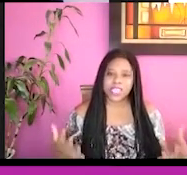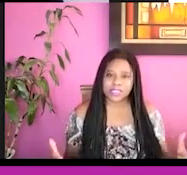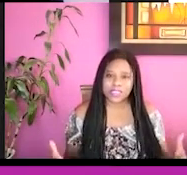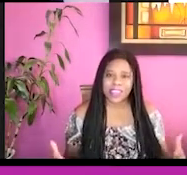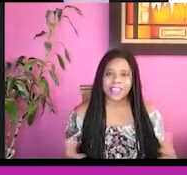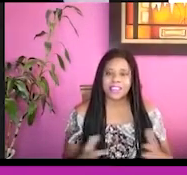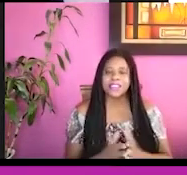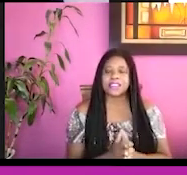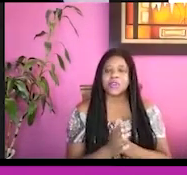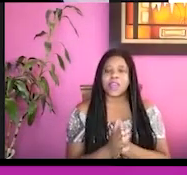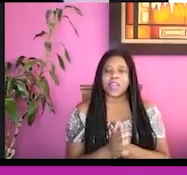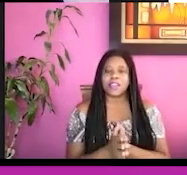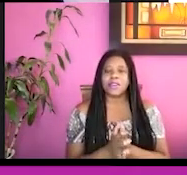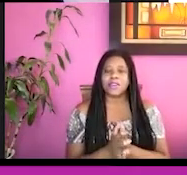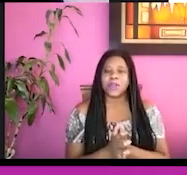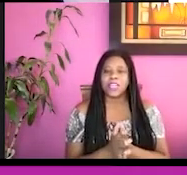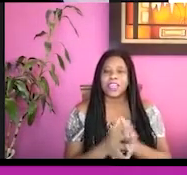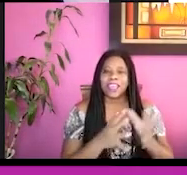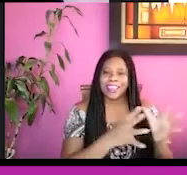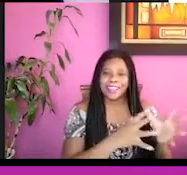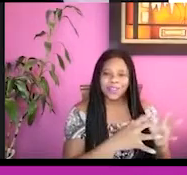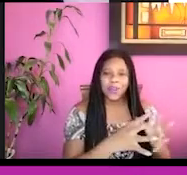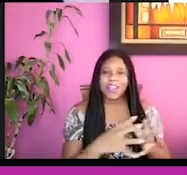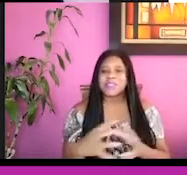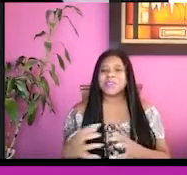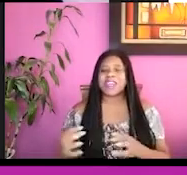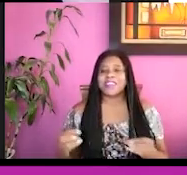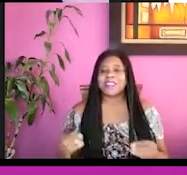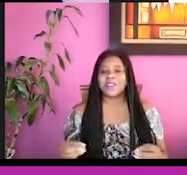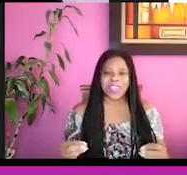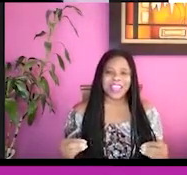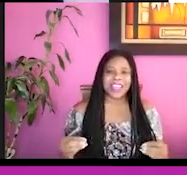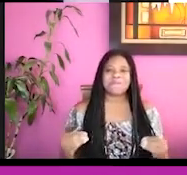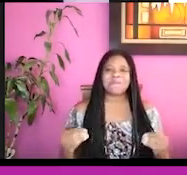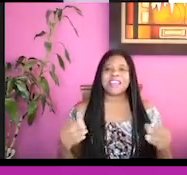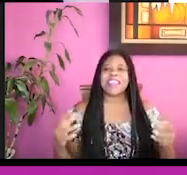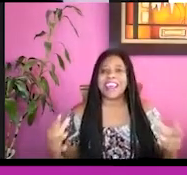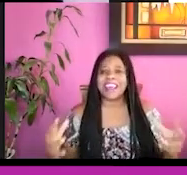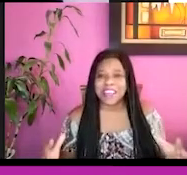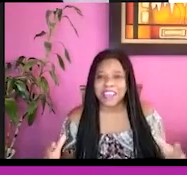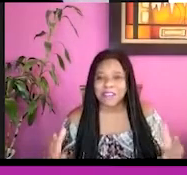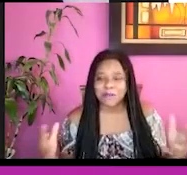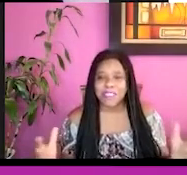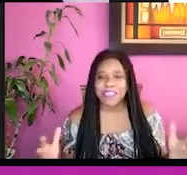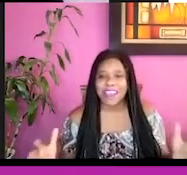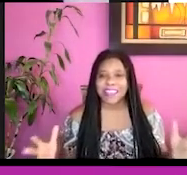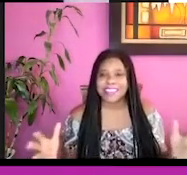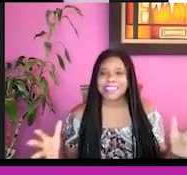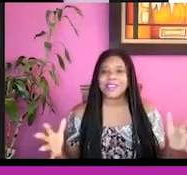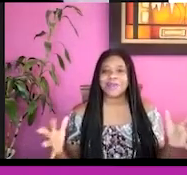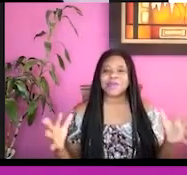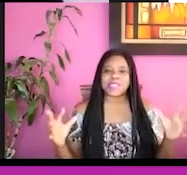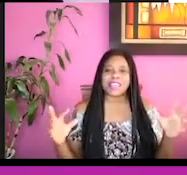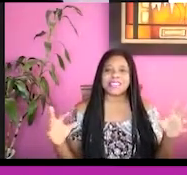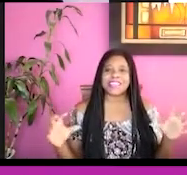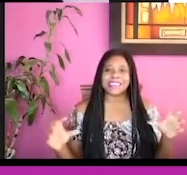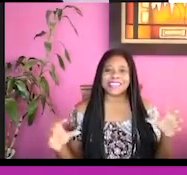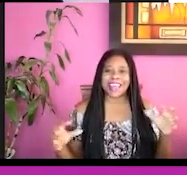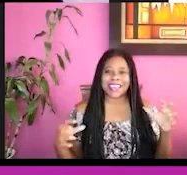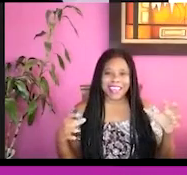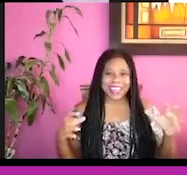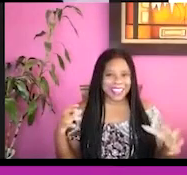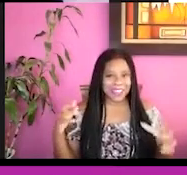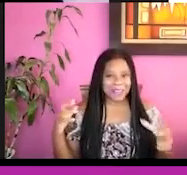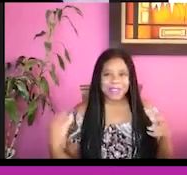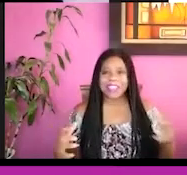la docencia, señor Cadillo. En toda su trayectoria, imaginaba que íbamos a llegar a estas